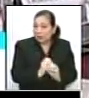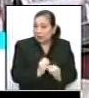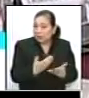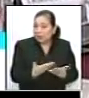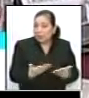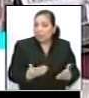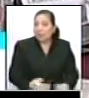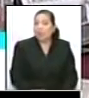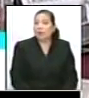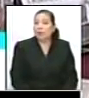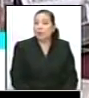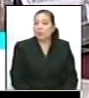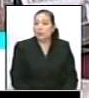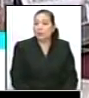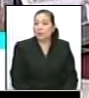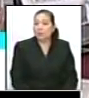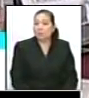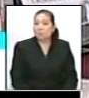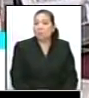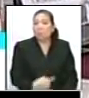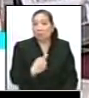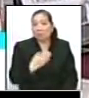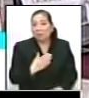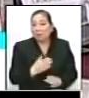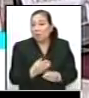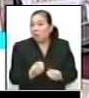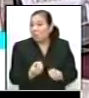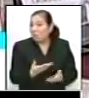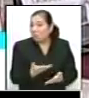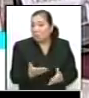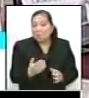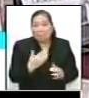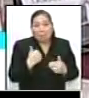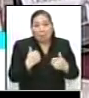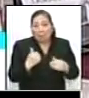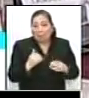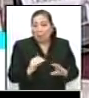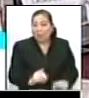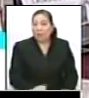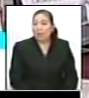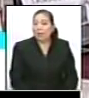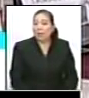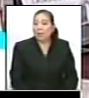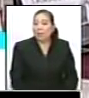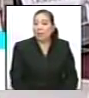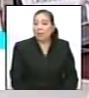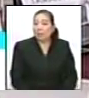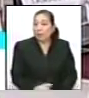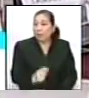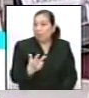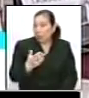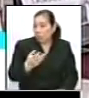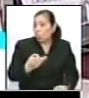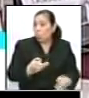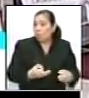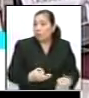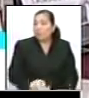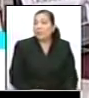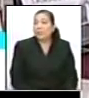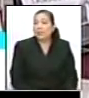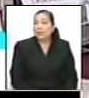cosas. Ella podrá articular la defensa como considere conveniente. Puede establecer cuestiones prejudiciales.